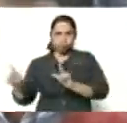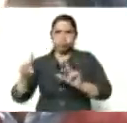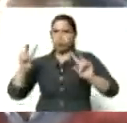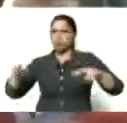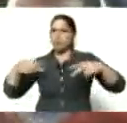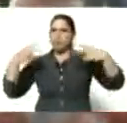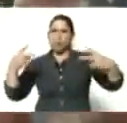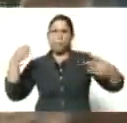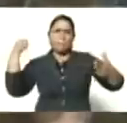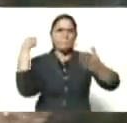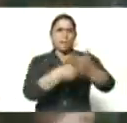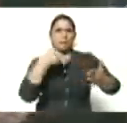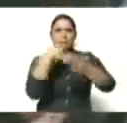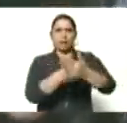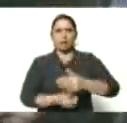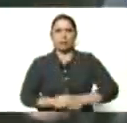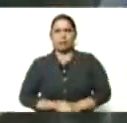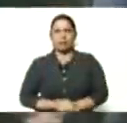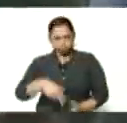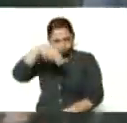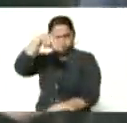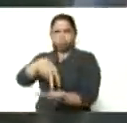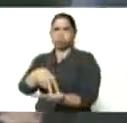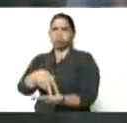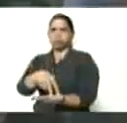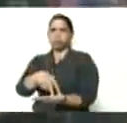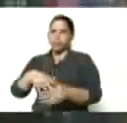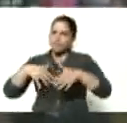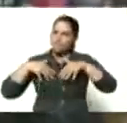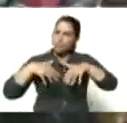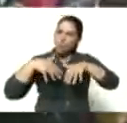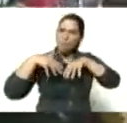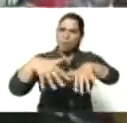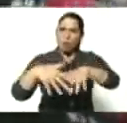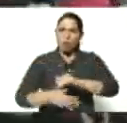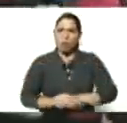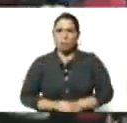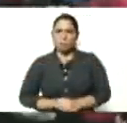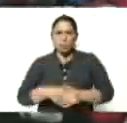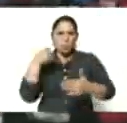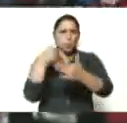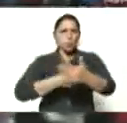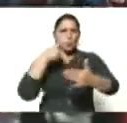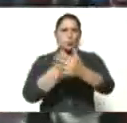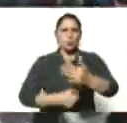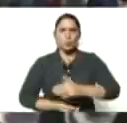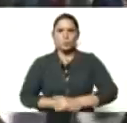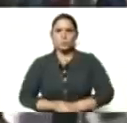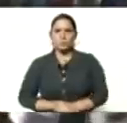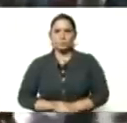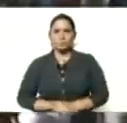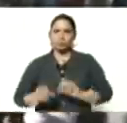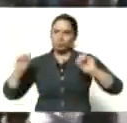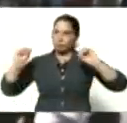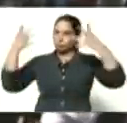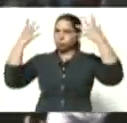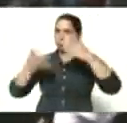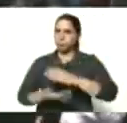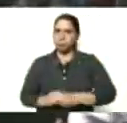nuevas batallas, de pie, marchando en combate y